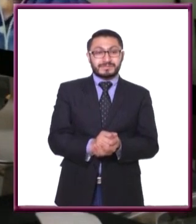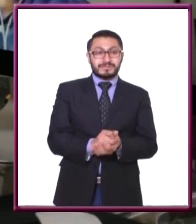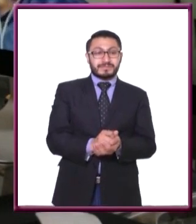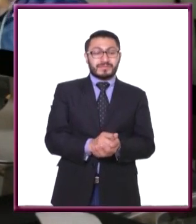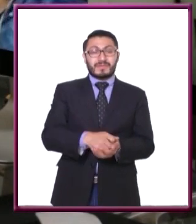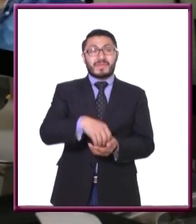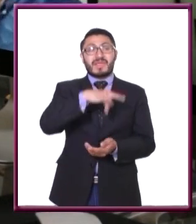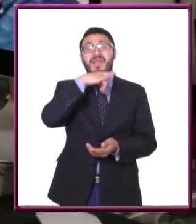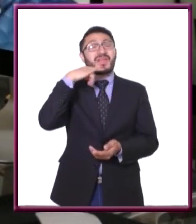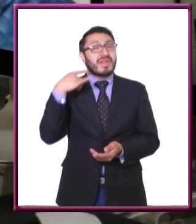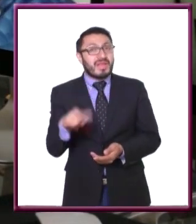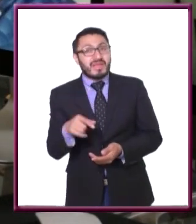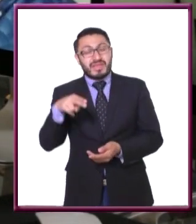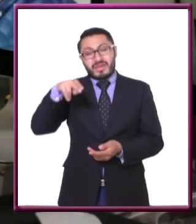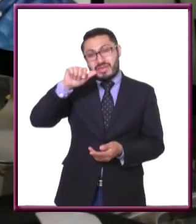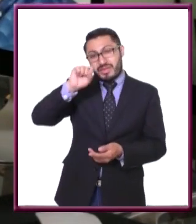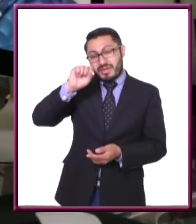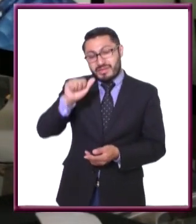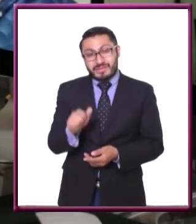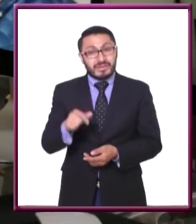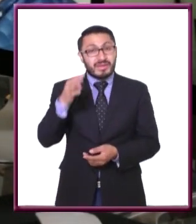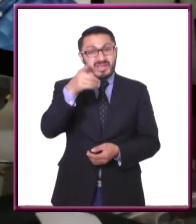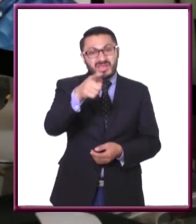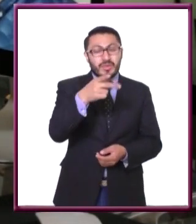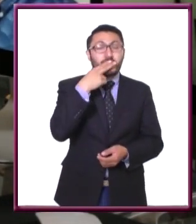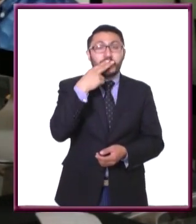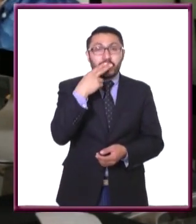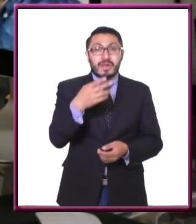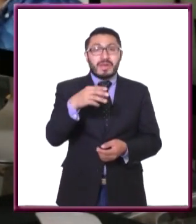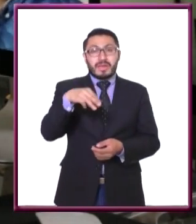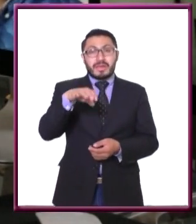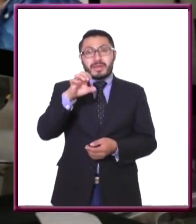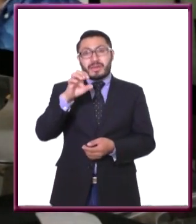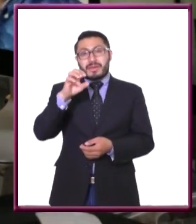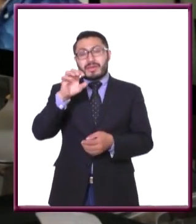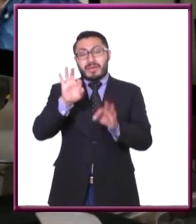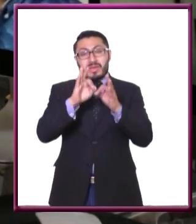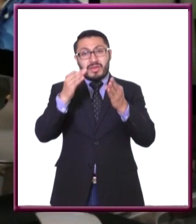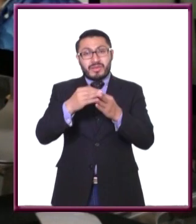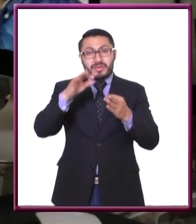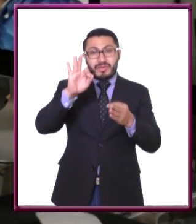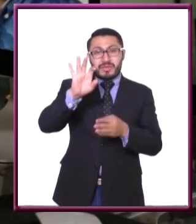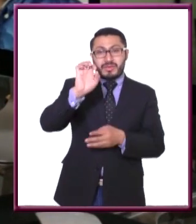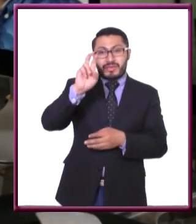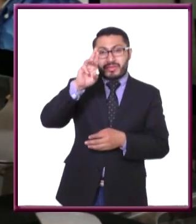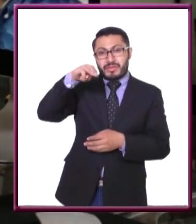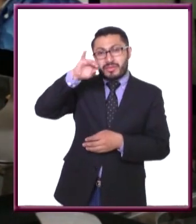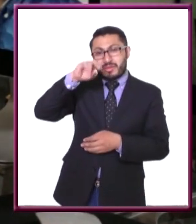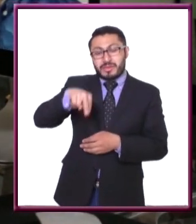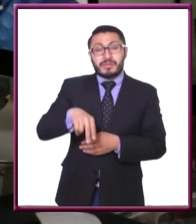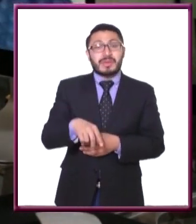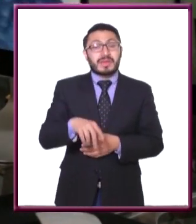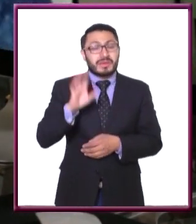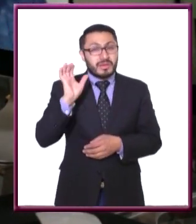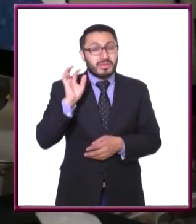observatorio en Chile o en la NASA ahorita, de alguna forma utilizas el método Fermi al hacer tus investigaciones